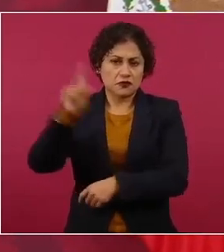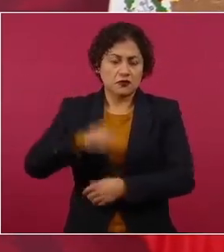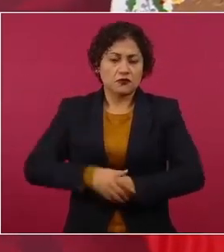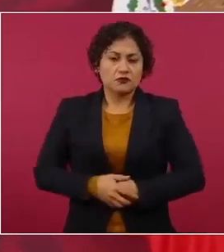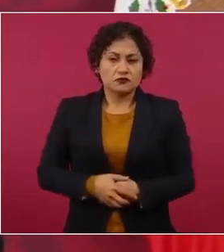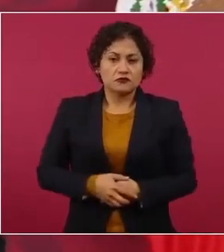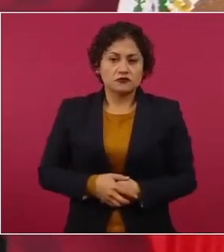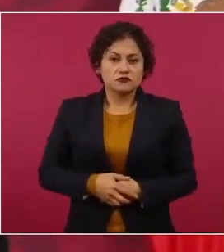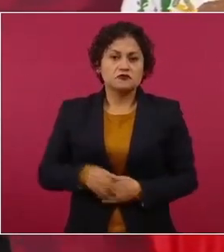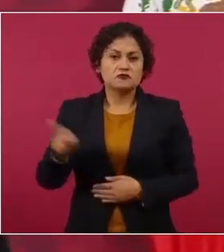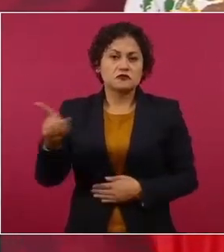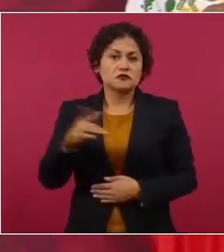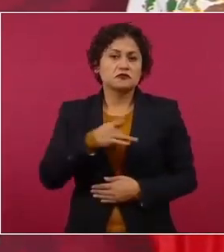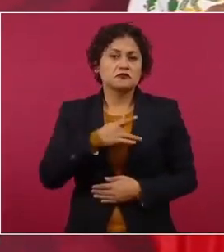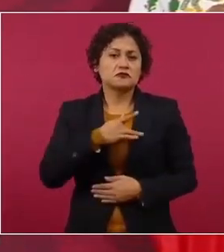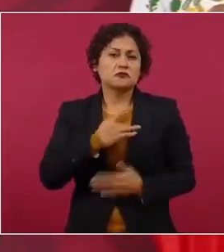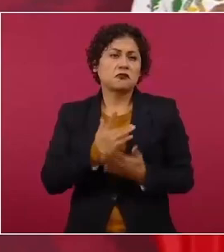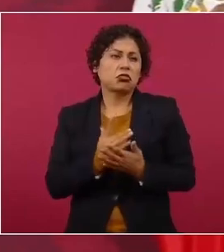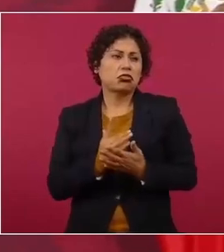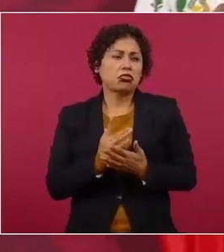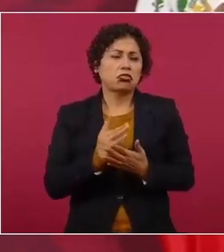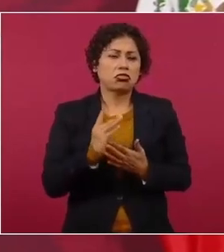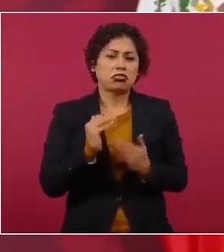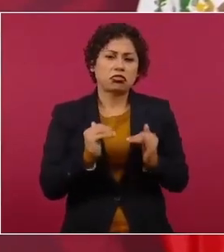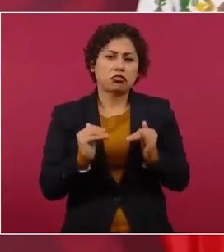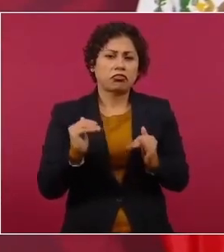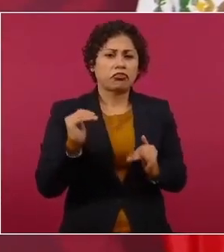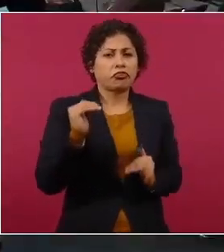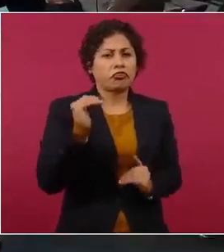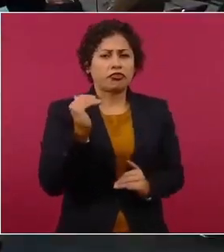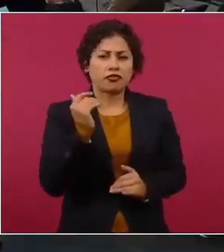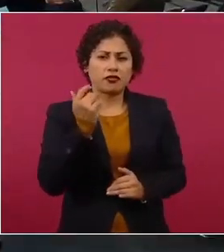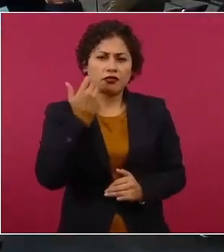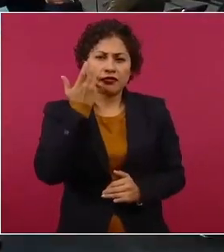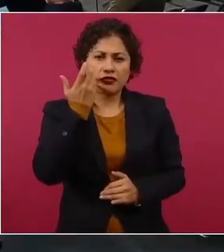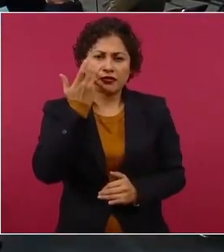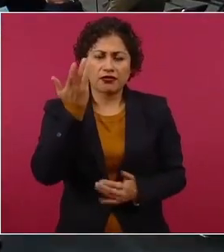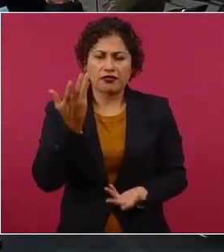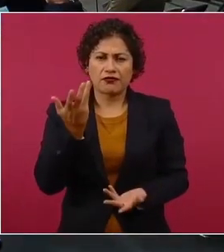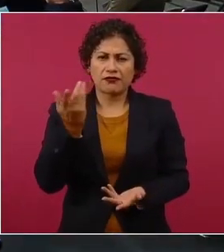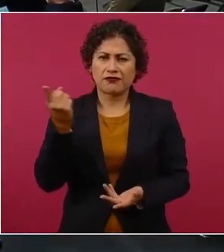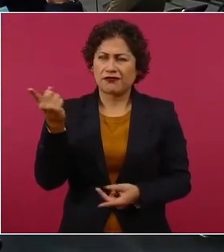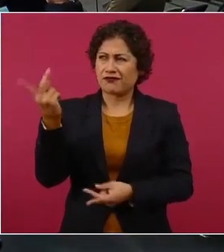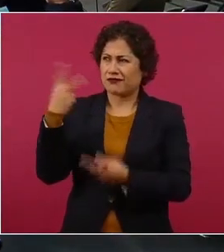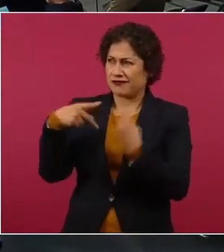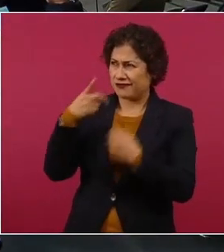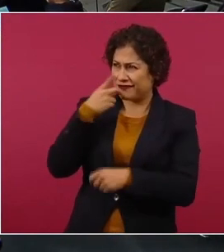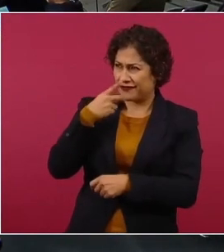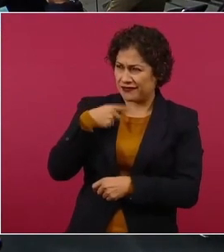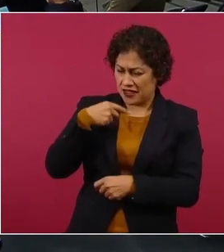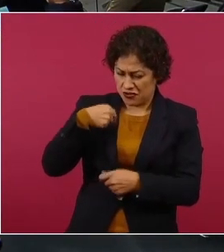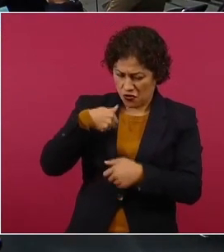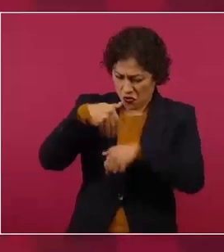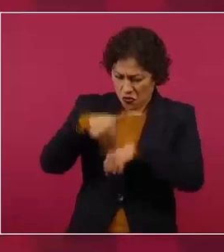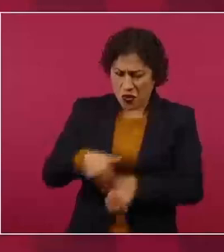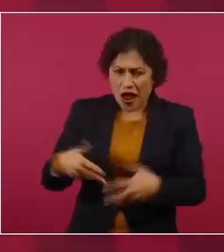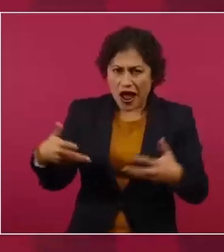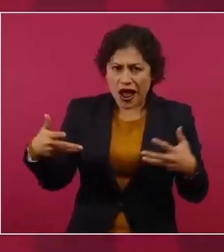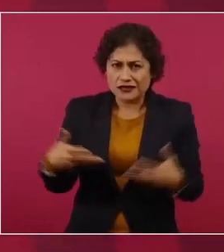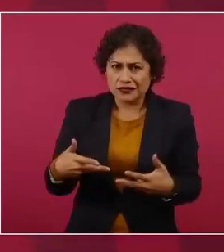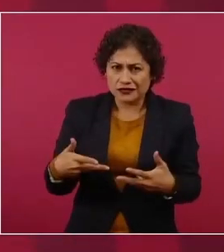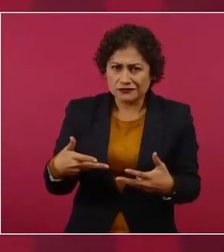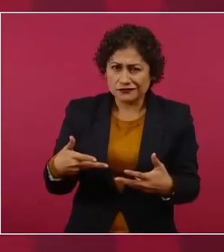de sentirse superiores y de venir a decir qué es lo que debemos de hacer.